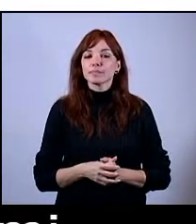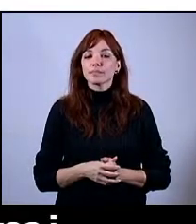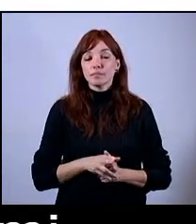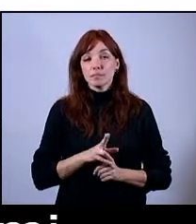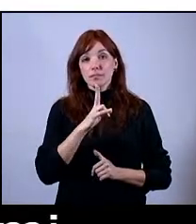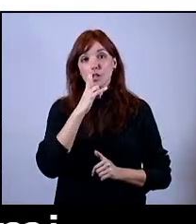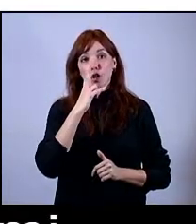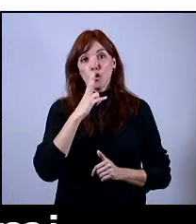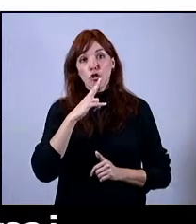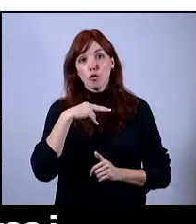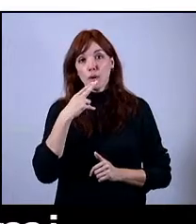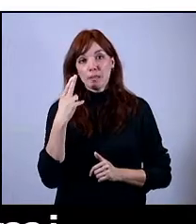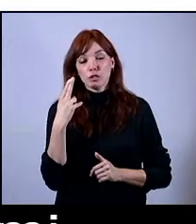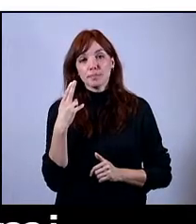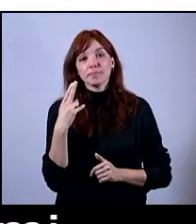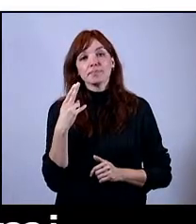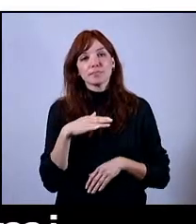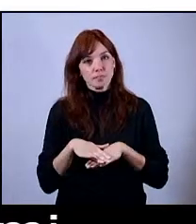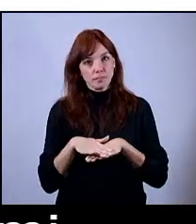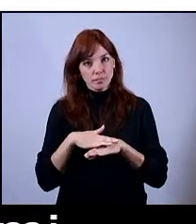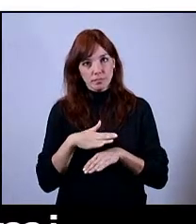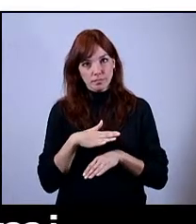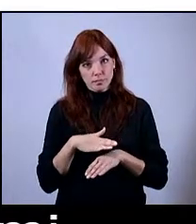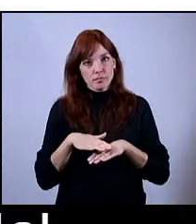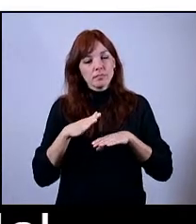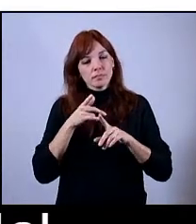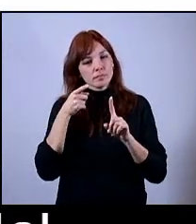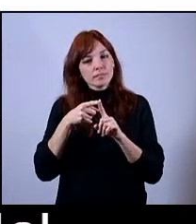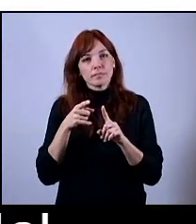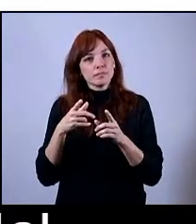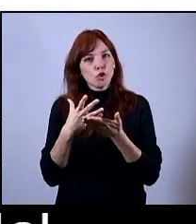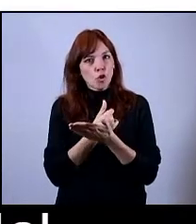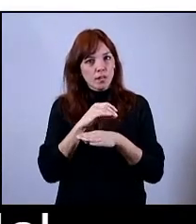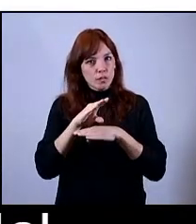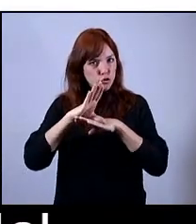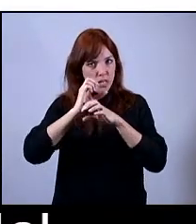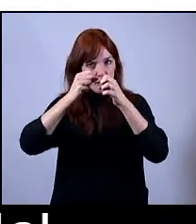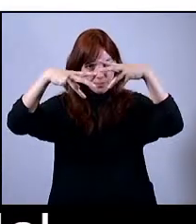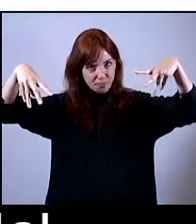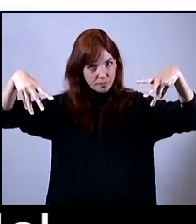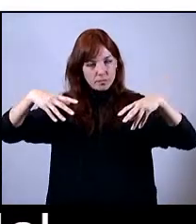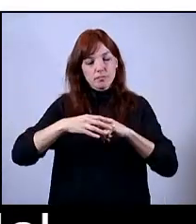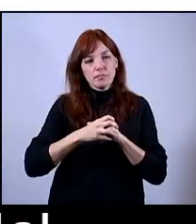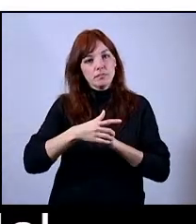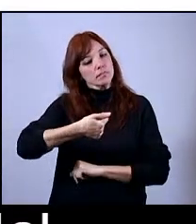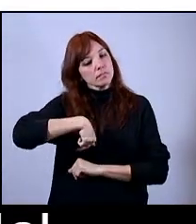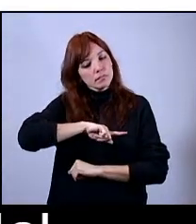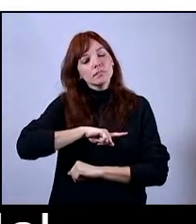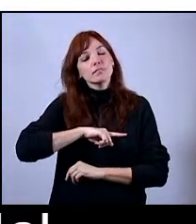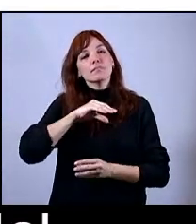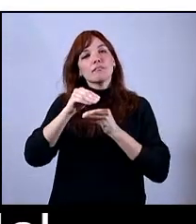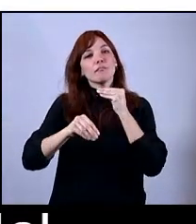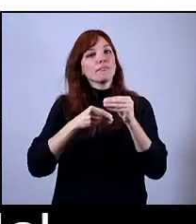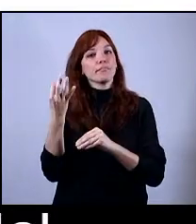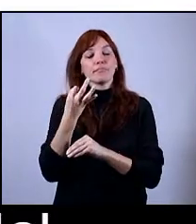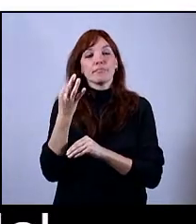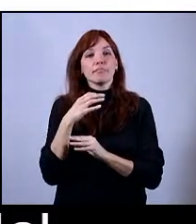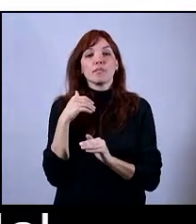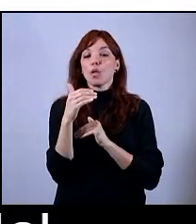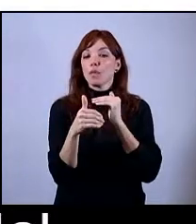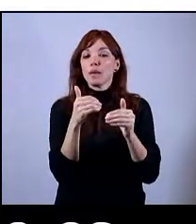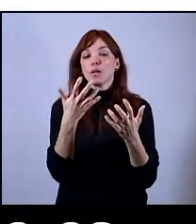compromiso es del Gobierno, de simplificación. Lo que hemos hecho es aquellos procedimientos que se